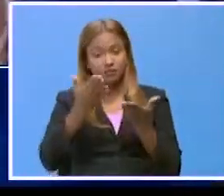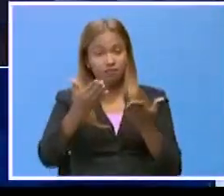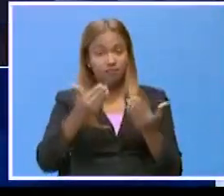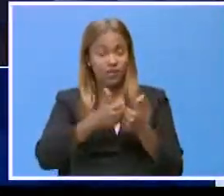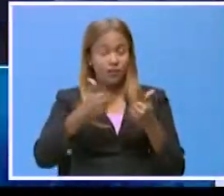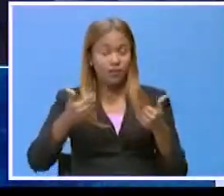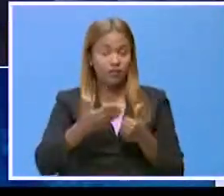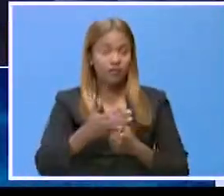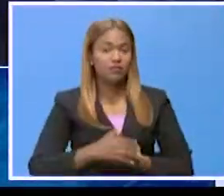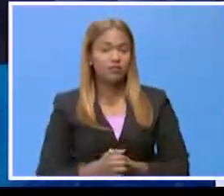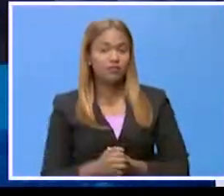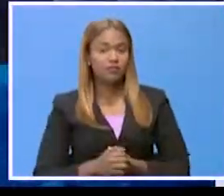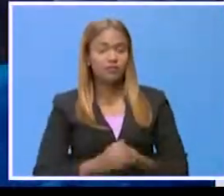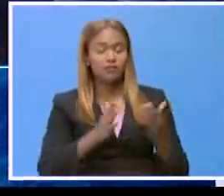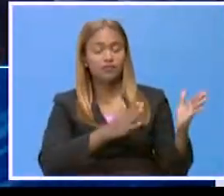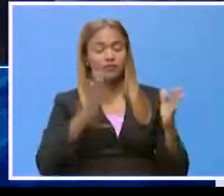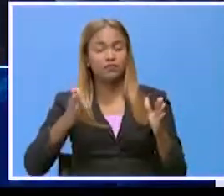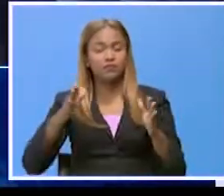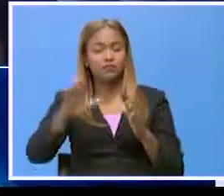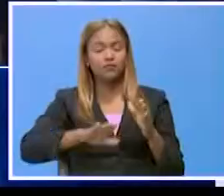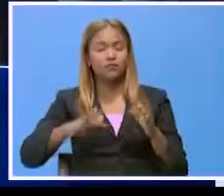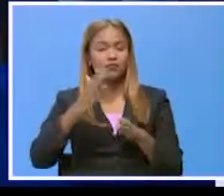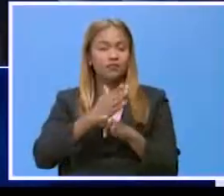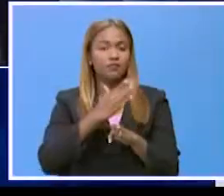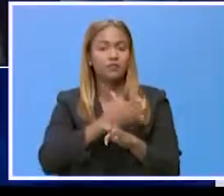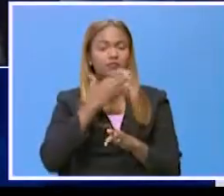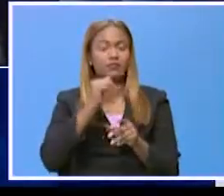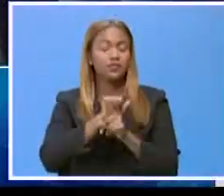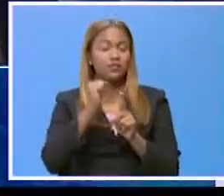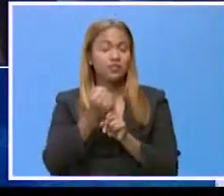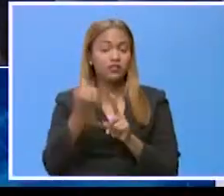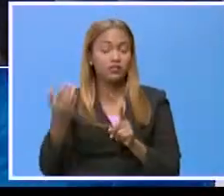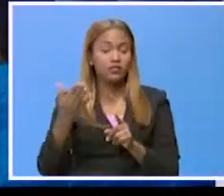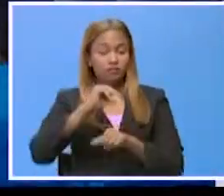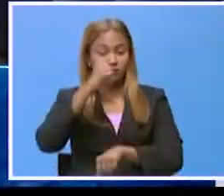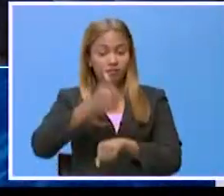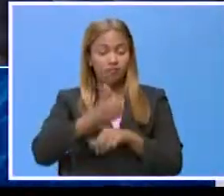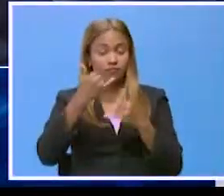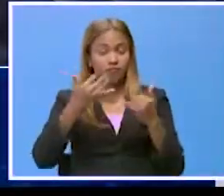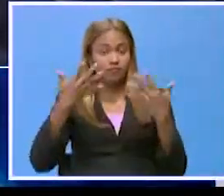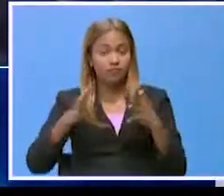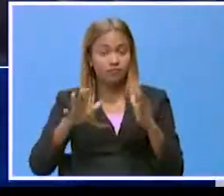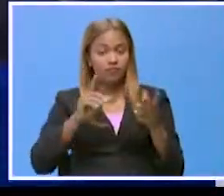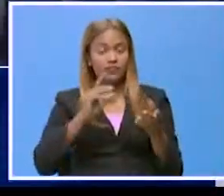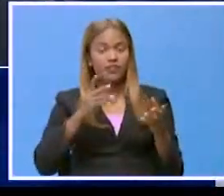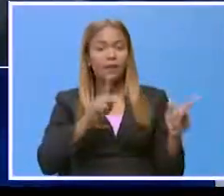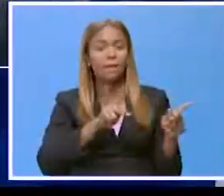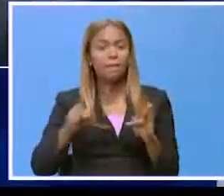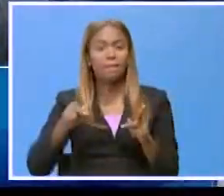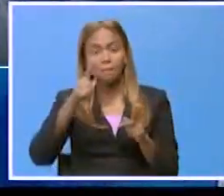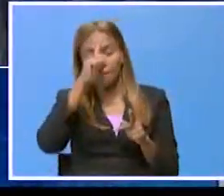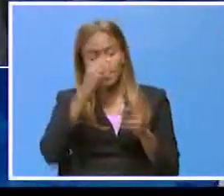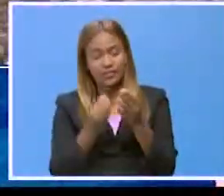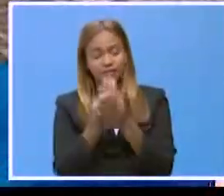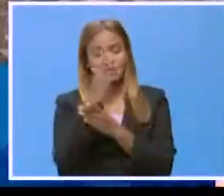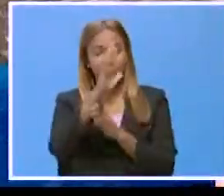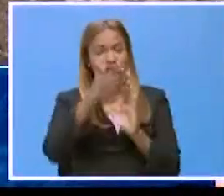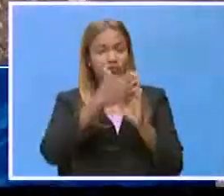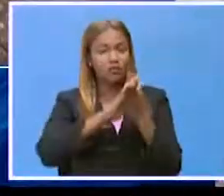particular en vigo por otro lado en un acto del sector mejoramiento social la alcaldesa dijo hoy iniciado el plan de arbolado siempre a tu ciudad